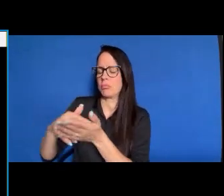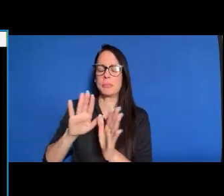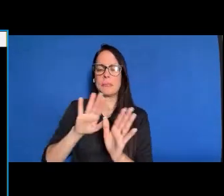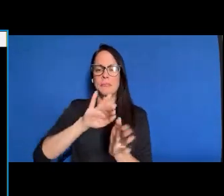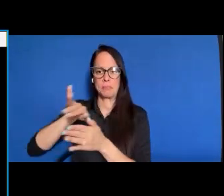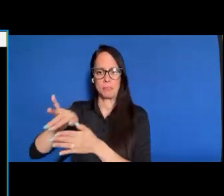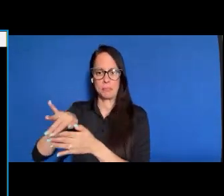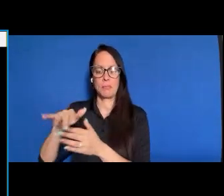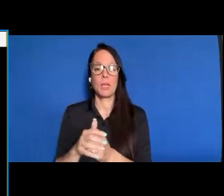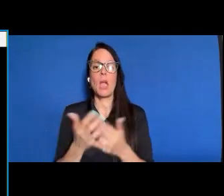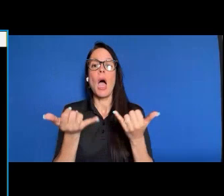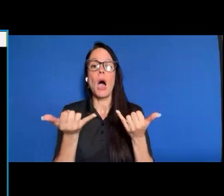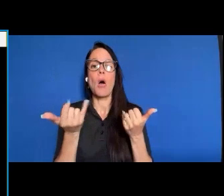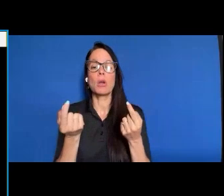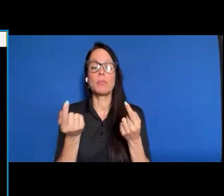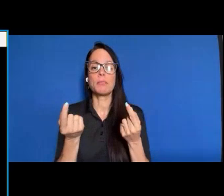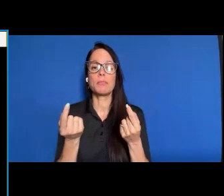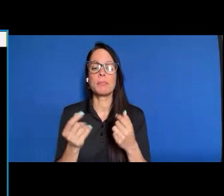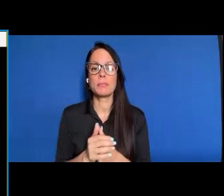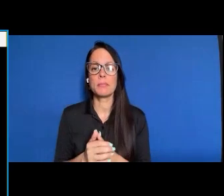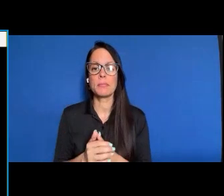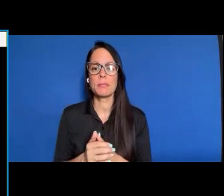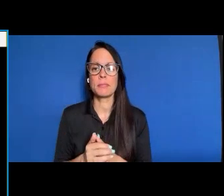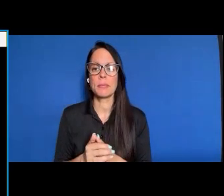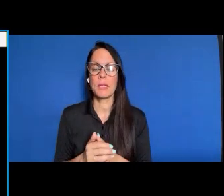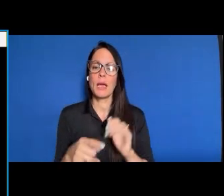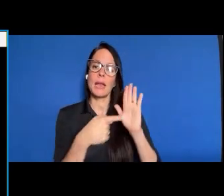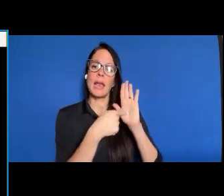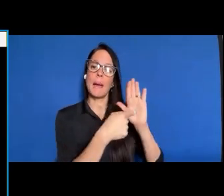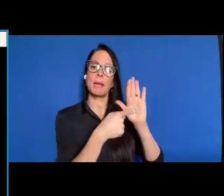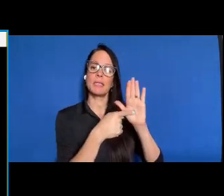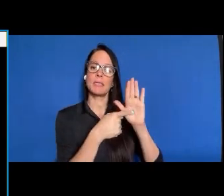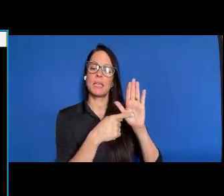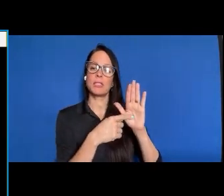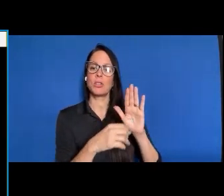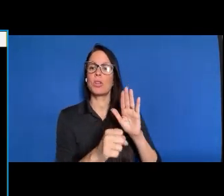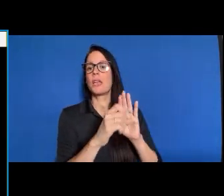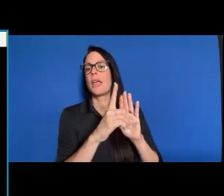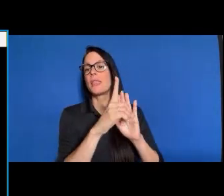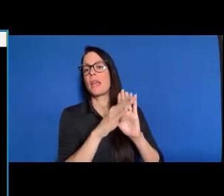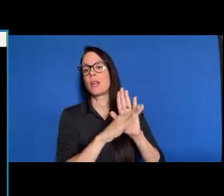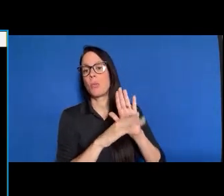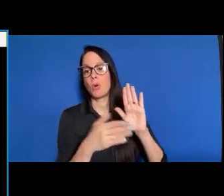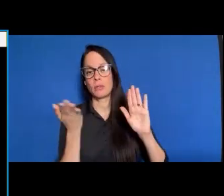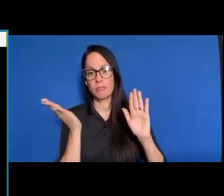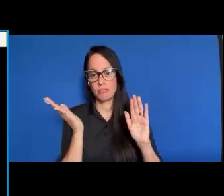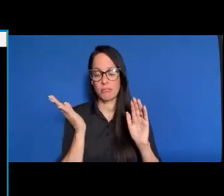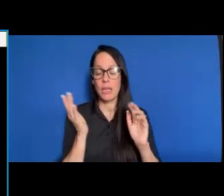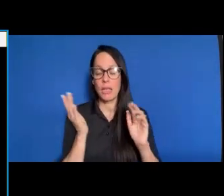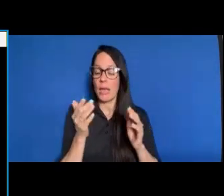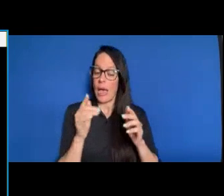ahora entonces con la presentación del dashboard. Antes de pasar a la presentación del